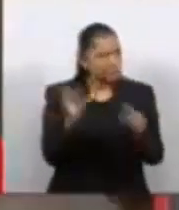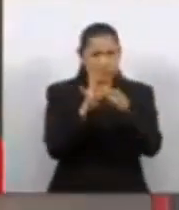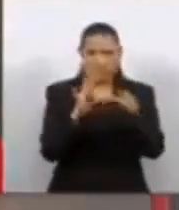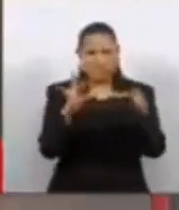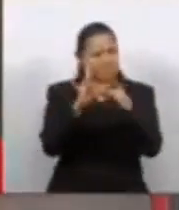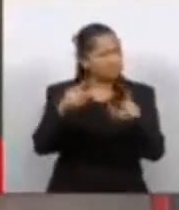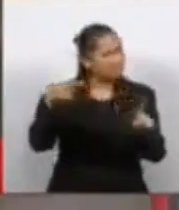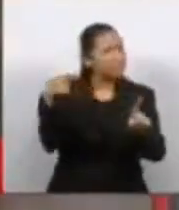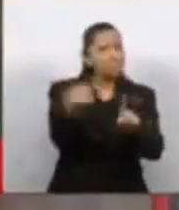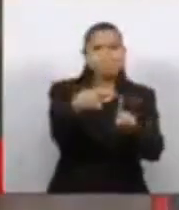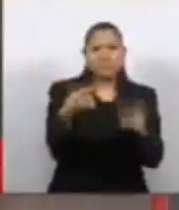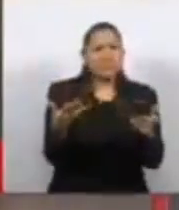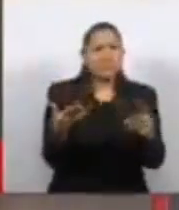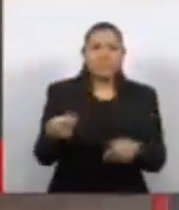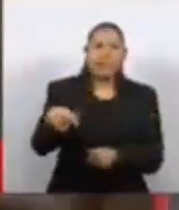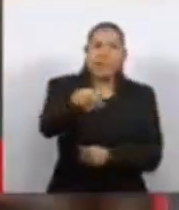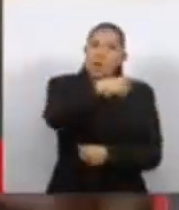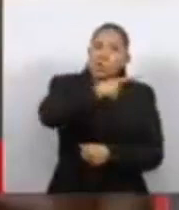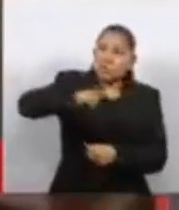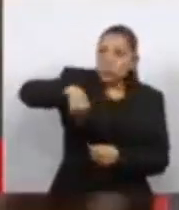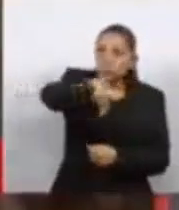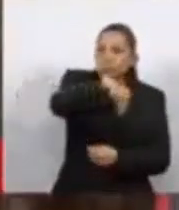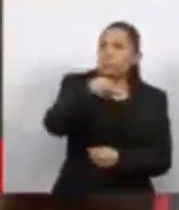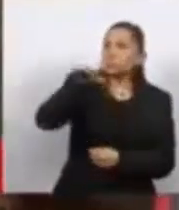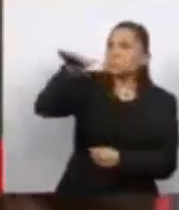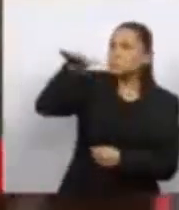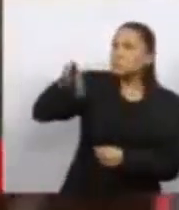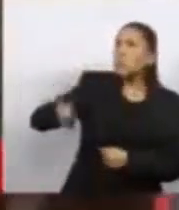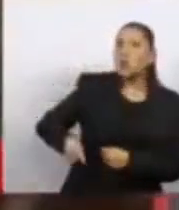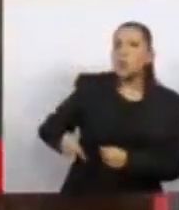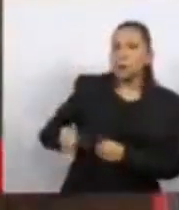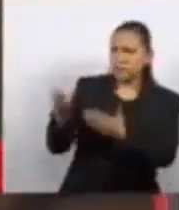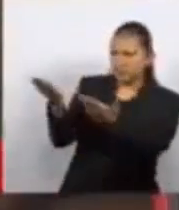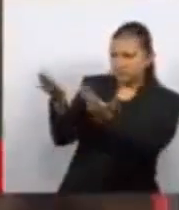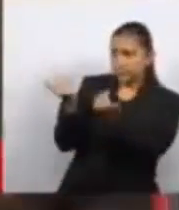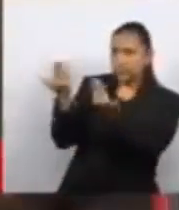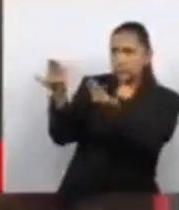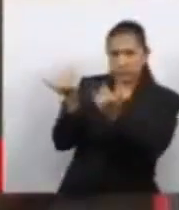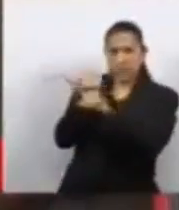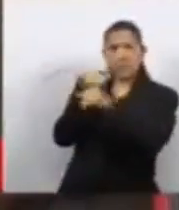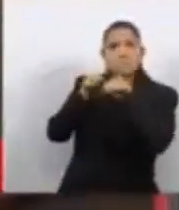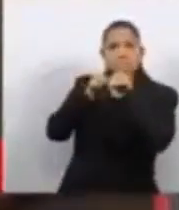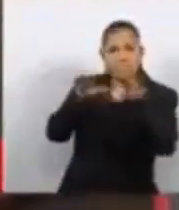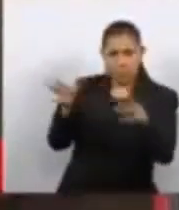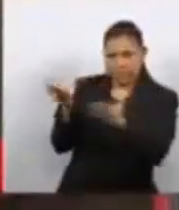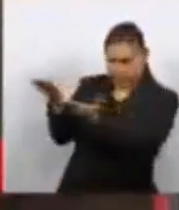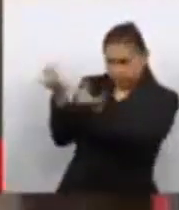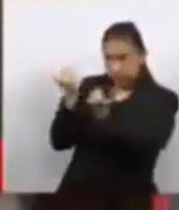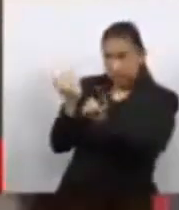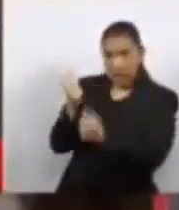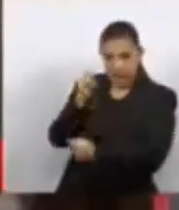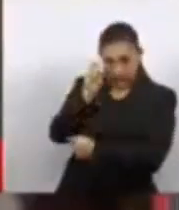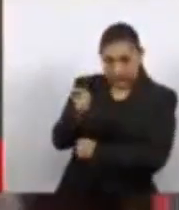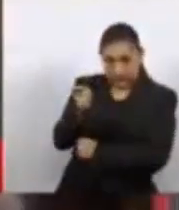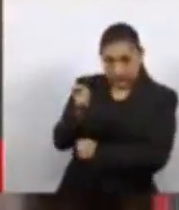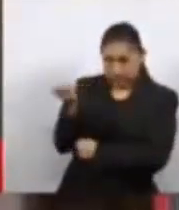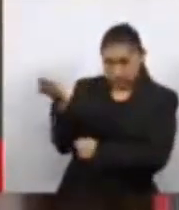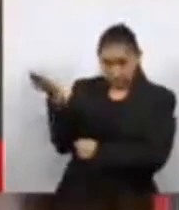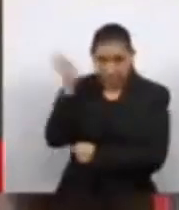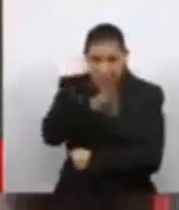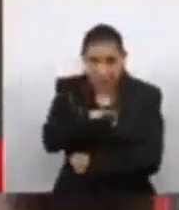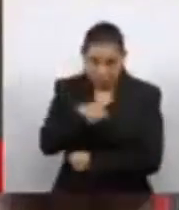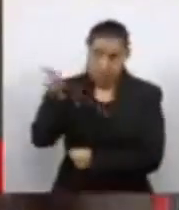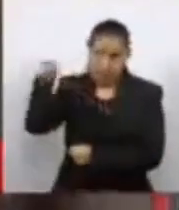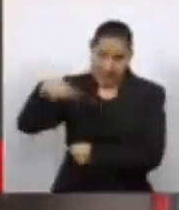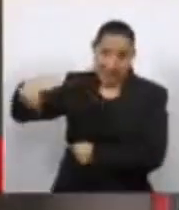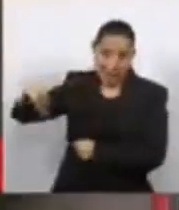exigirle cuentas al gobierno no es un acto de traición, como lo sugiere la propaganda del régimen, sino todo lo contrario,